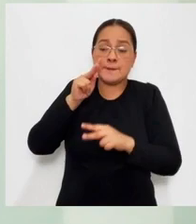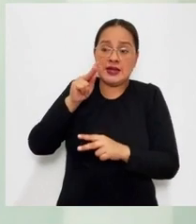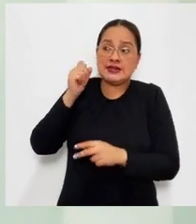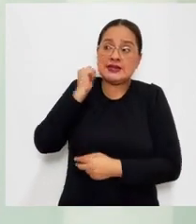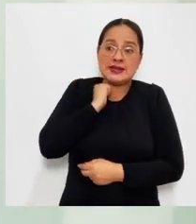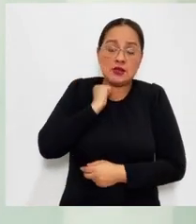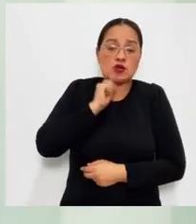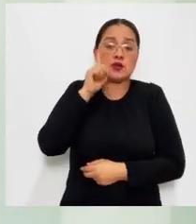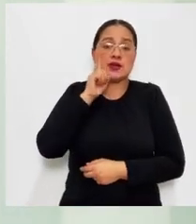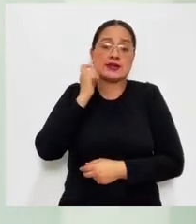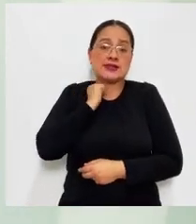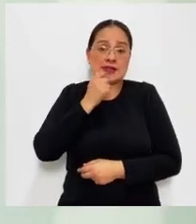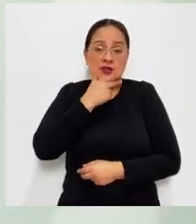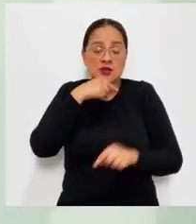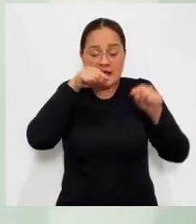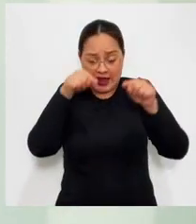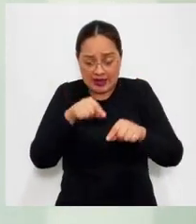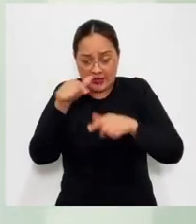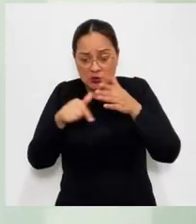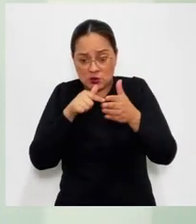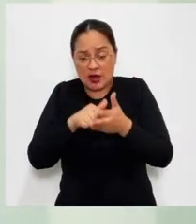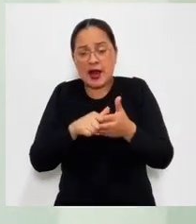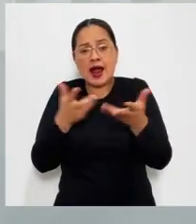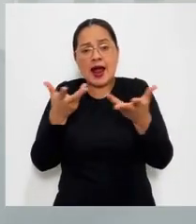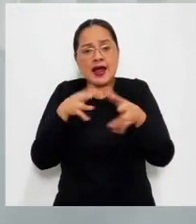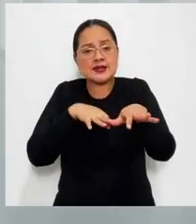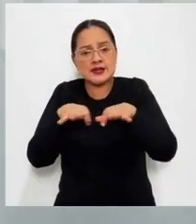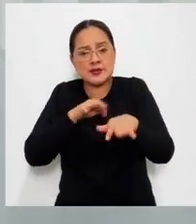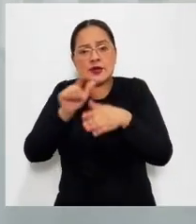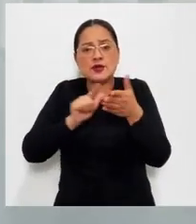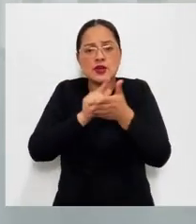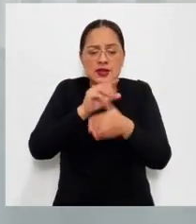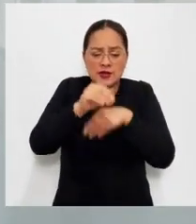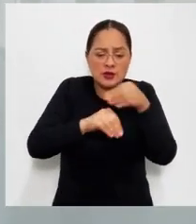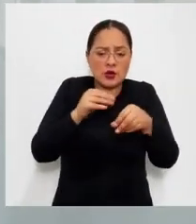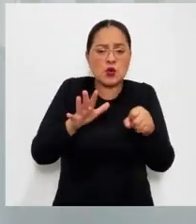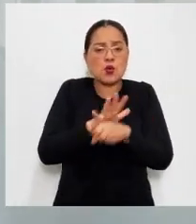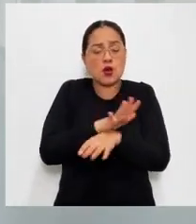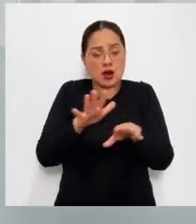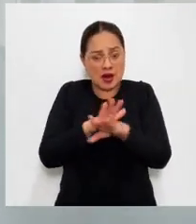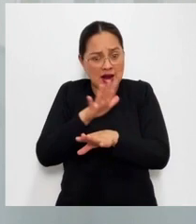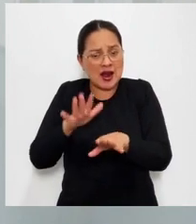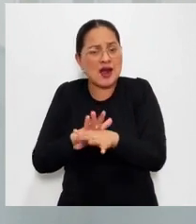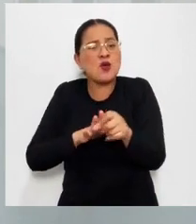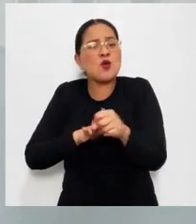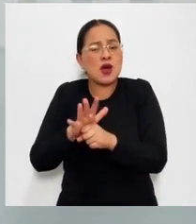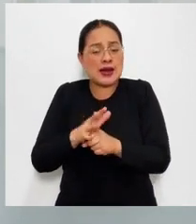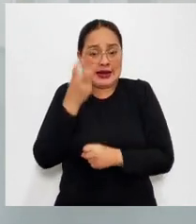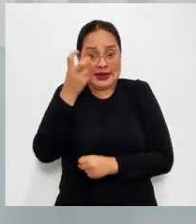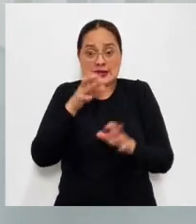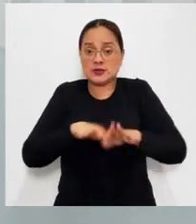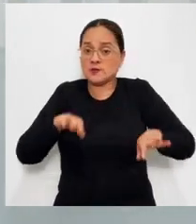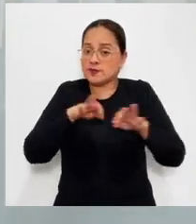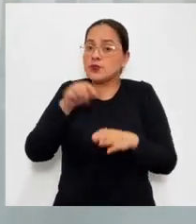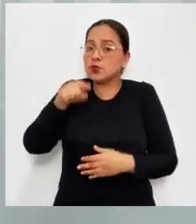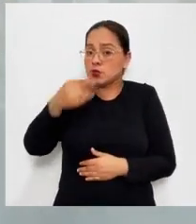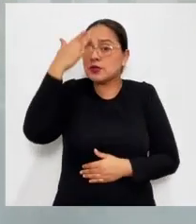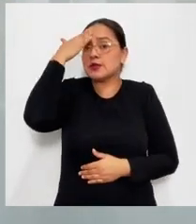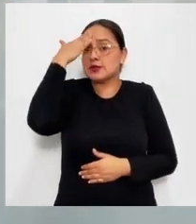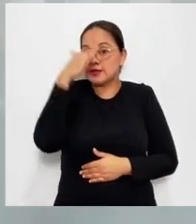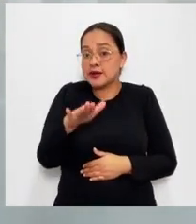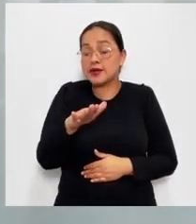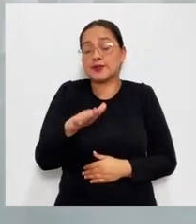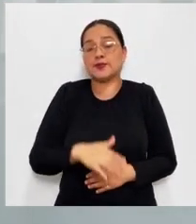tus senadoras y tus senadores en el Senado de la República. ¿Qué estamos legislando? ¿Qué estamos modificando de las leyes? ¿Qué